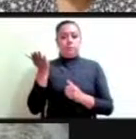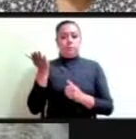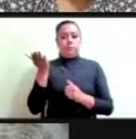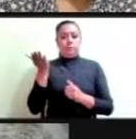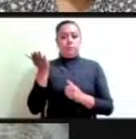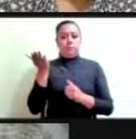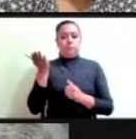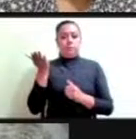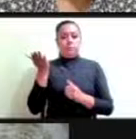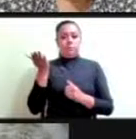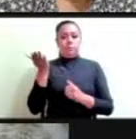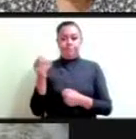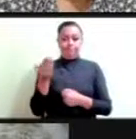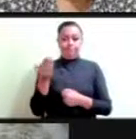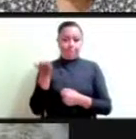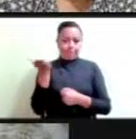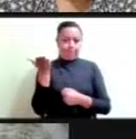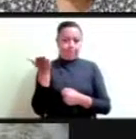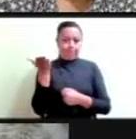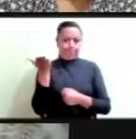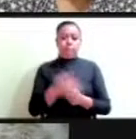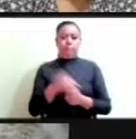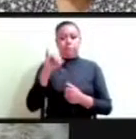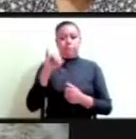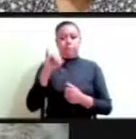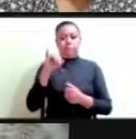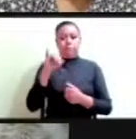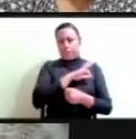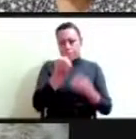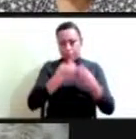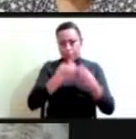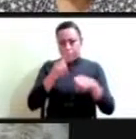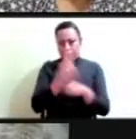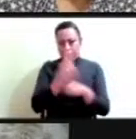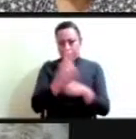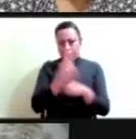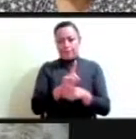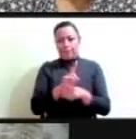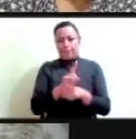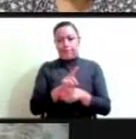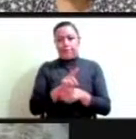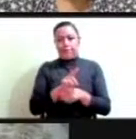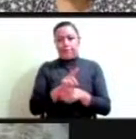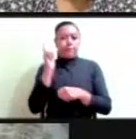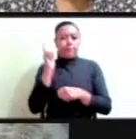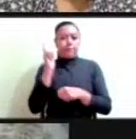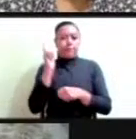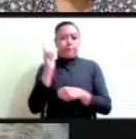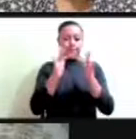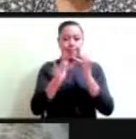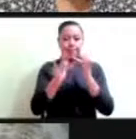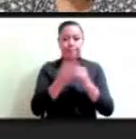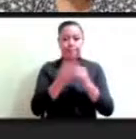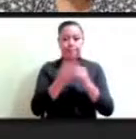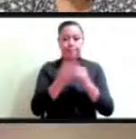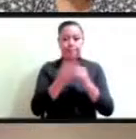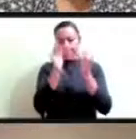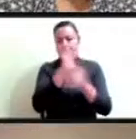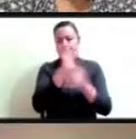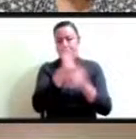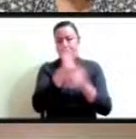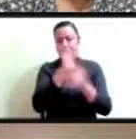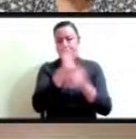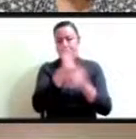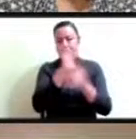pidió que si le daba oportunidad nada más que se pudiera conectar. La pasamos al final y seguimos